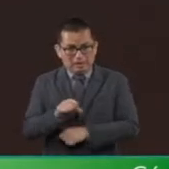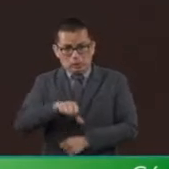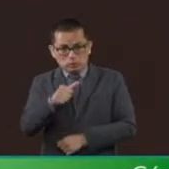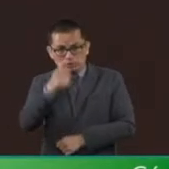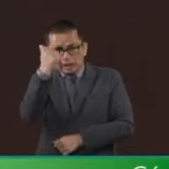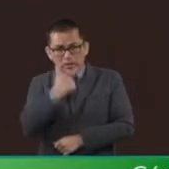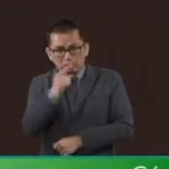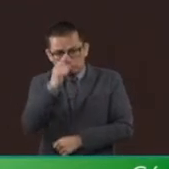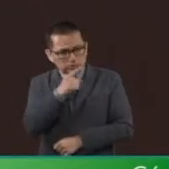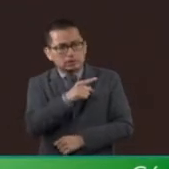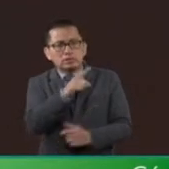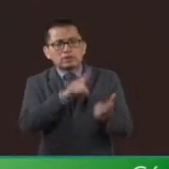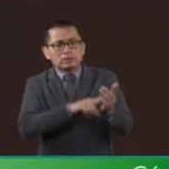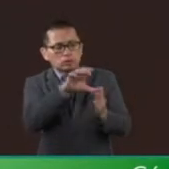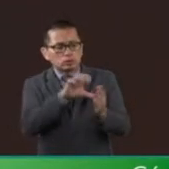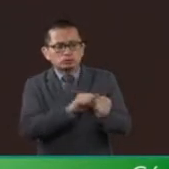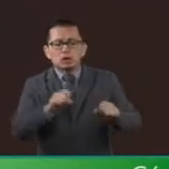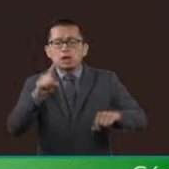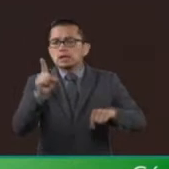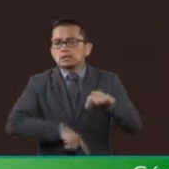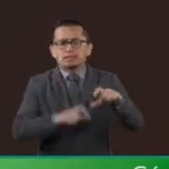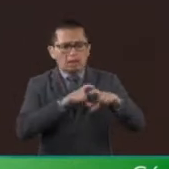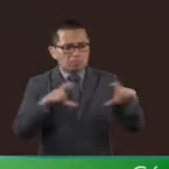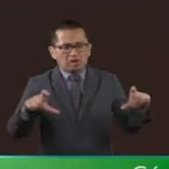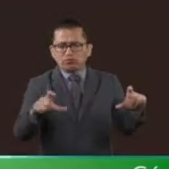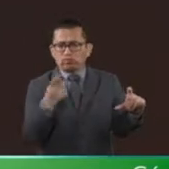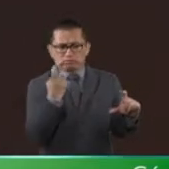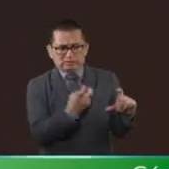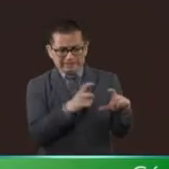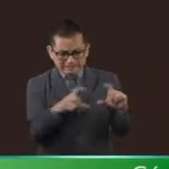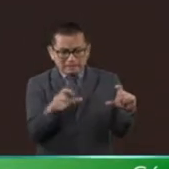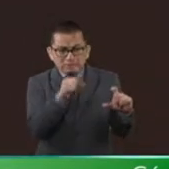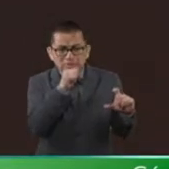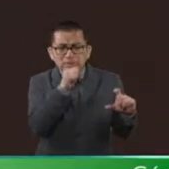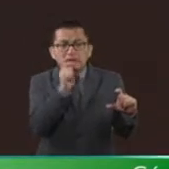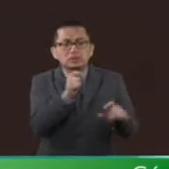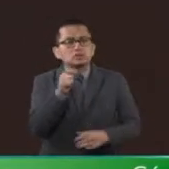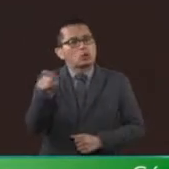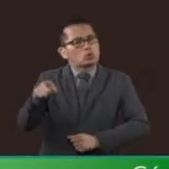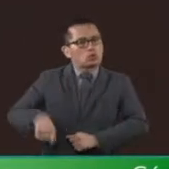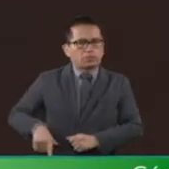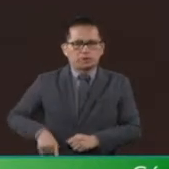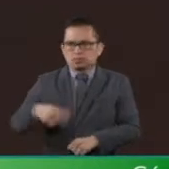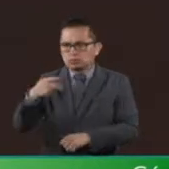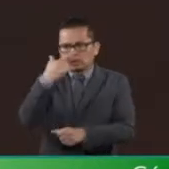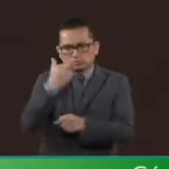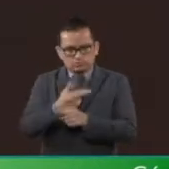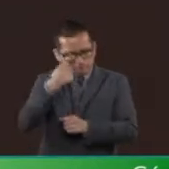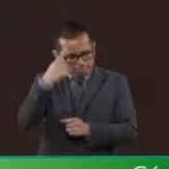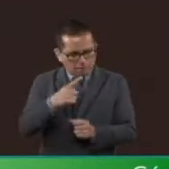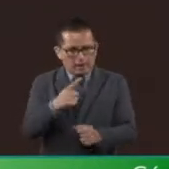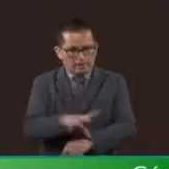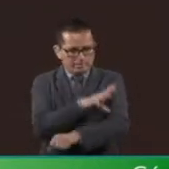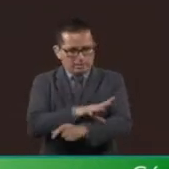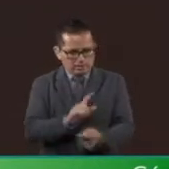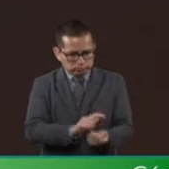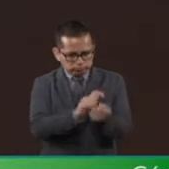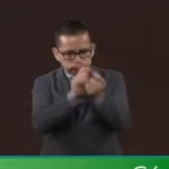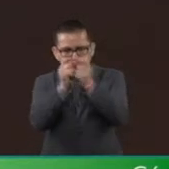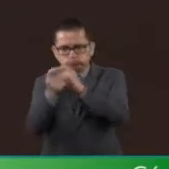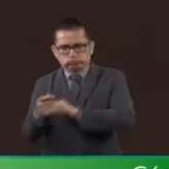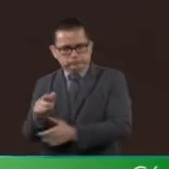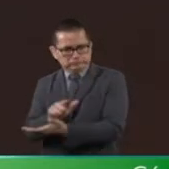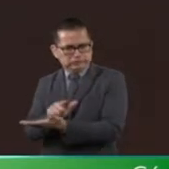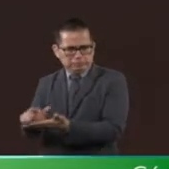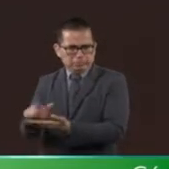la Constitución le mandataba al Estado el conducir la transición energética. Aquí lo discutimos. Además, claro,